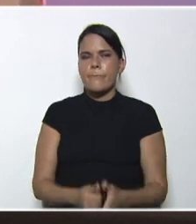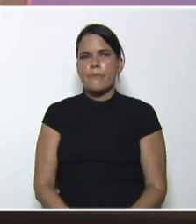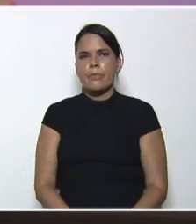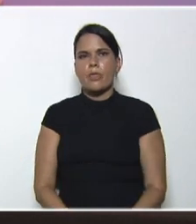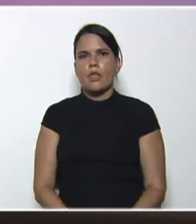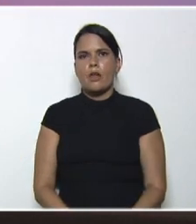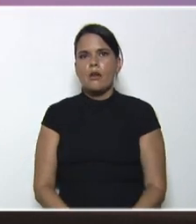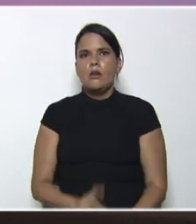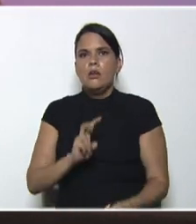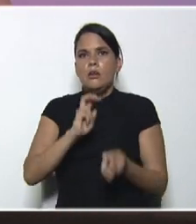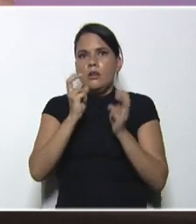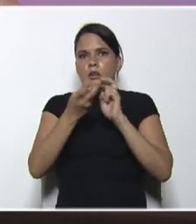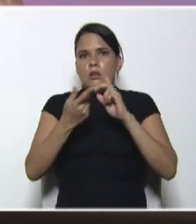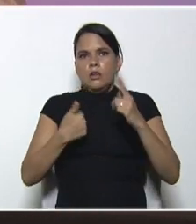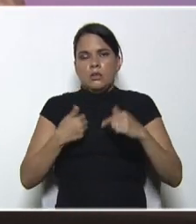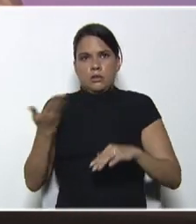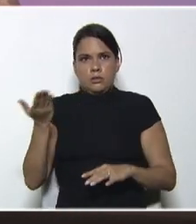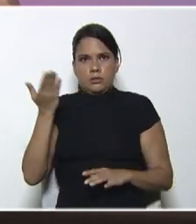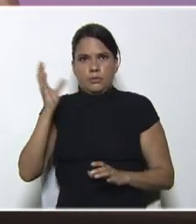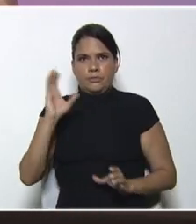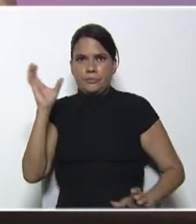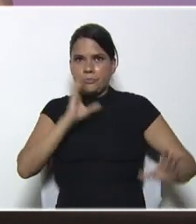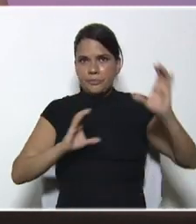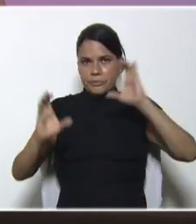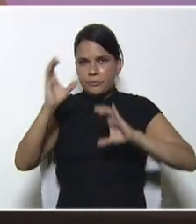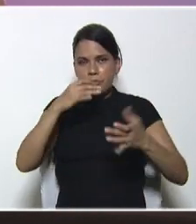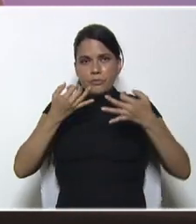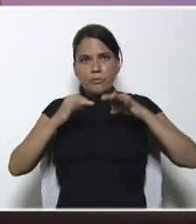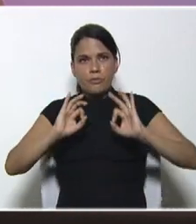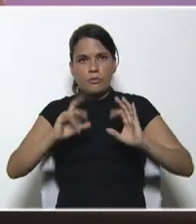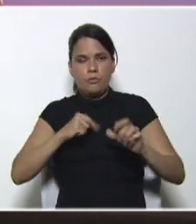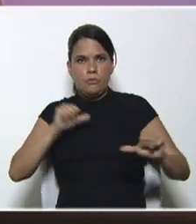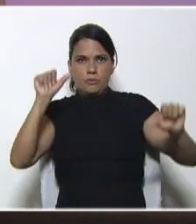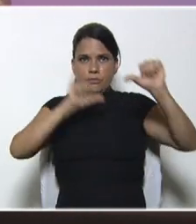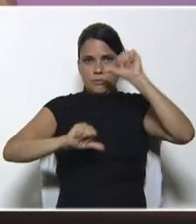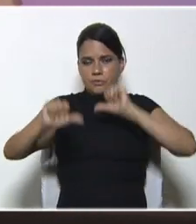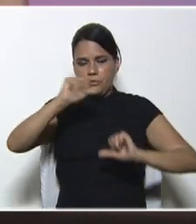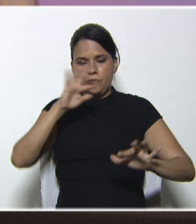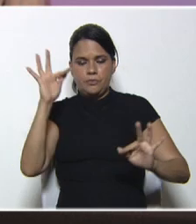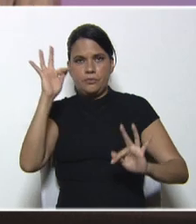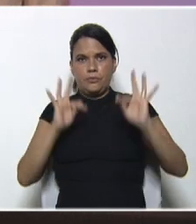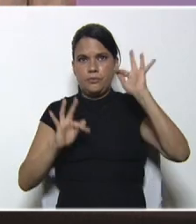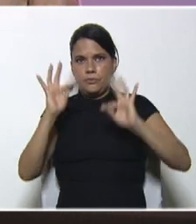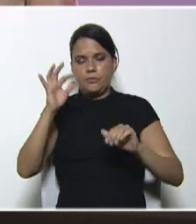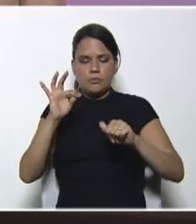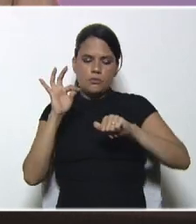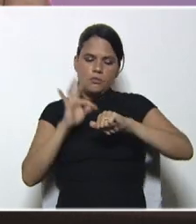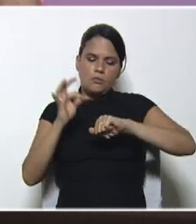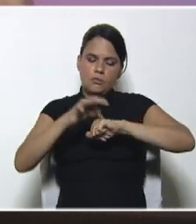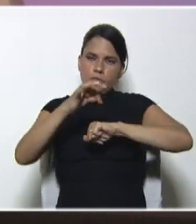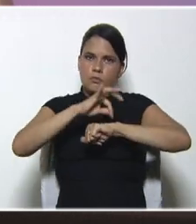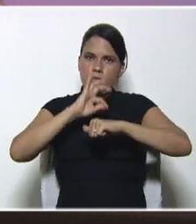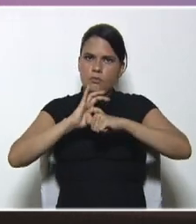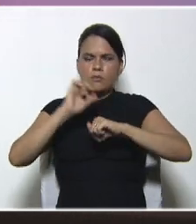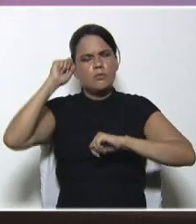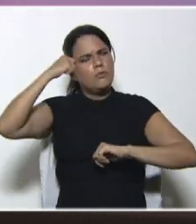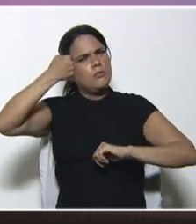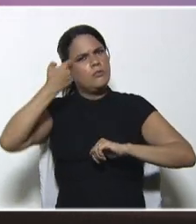Otro tema fundamental en ciencias naturales, tanto en la química como en la física, es el átomo. ¿Recordamos qué es el